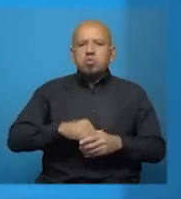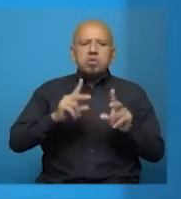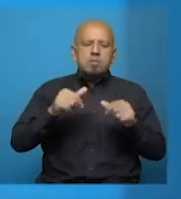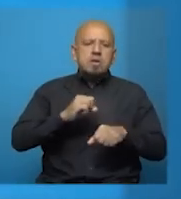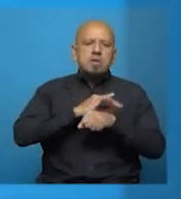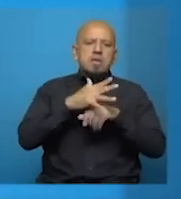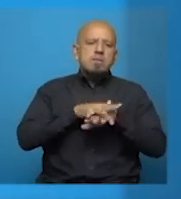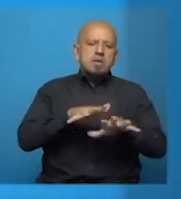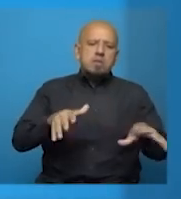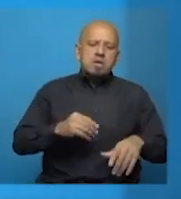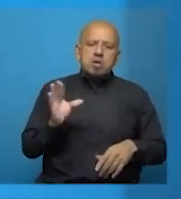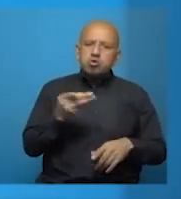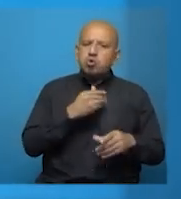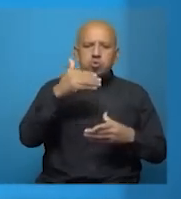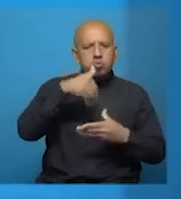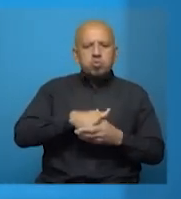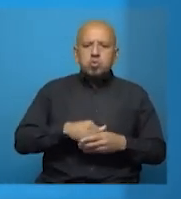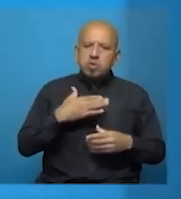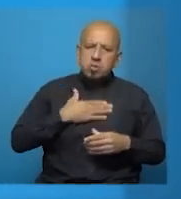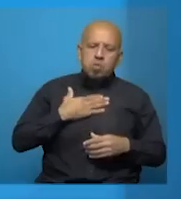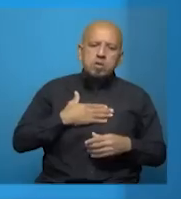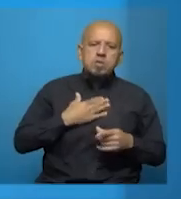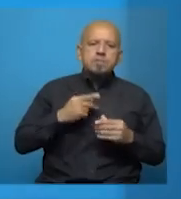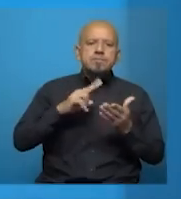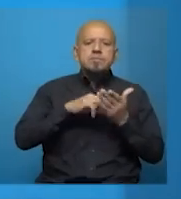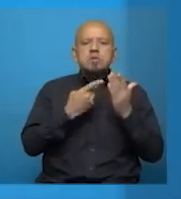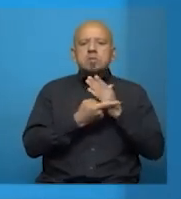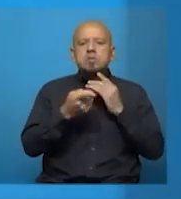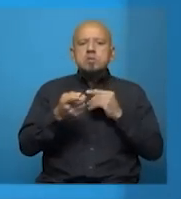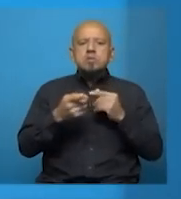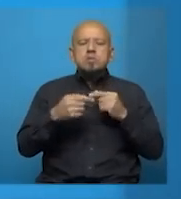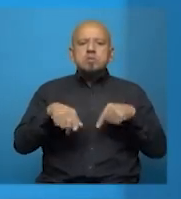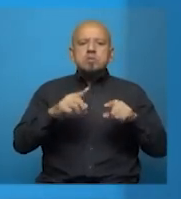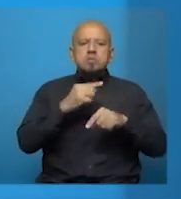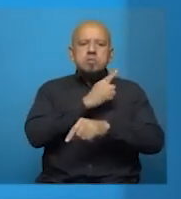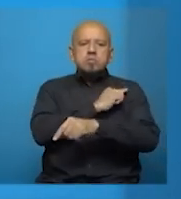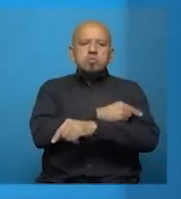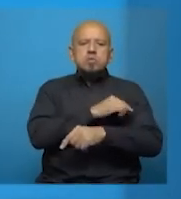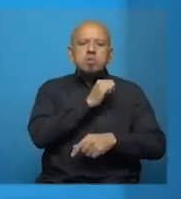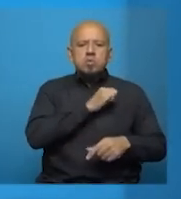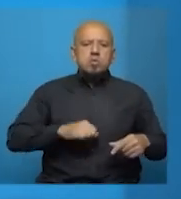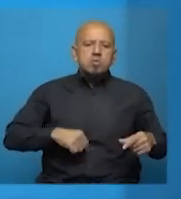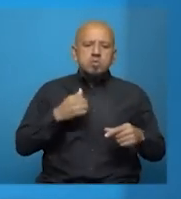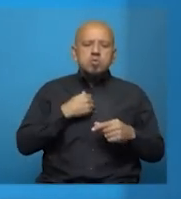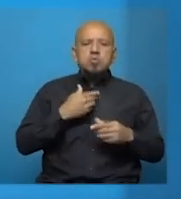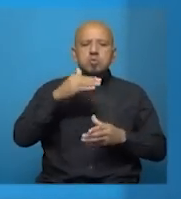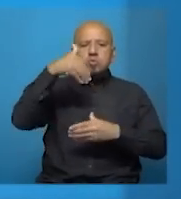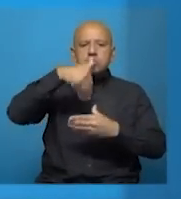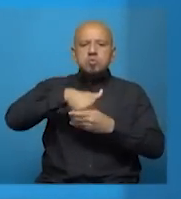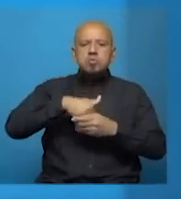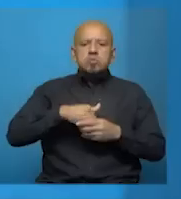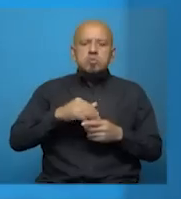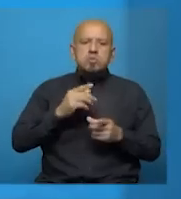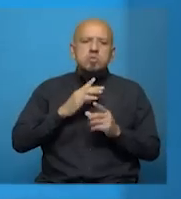100%, e incluso en otros proyectos que eran del Poder Ejecutivo, buena parte de ellos nosotros los hemos votado. No